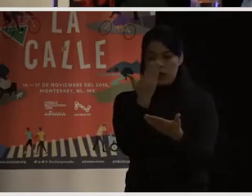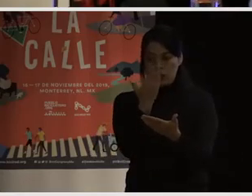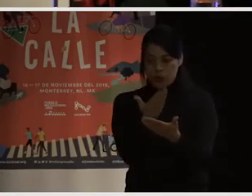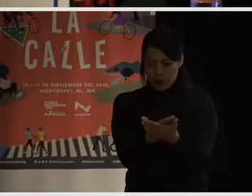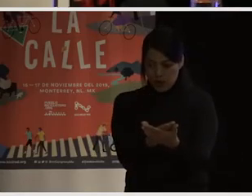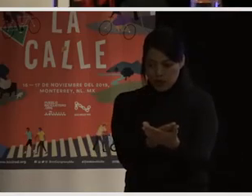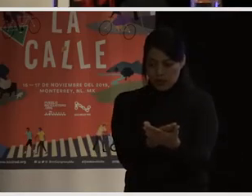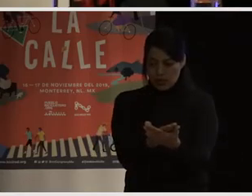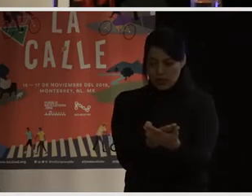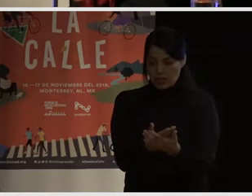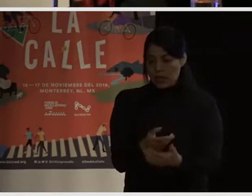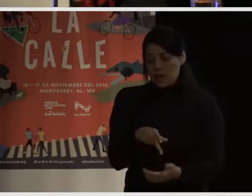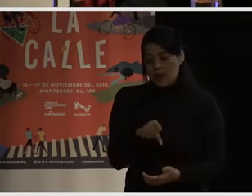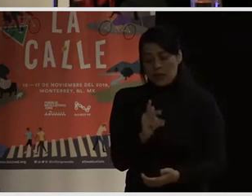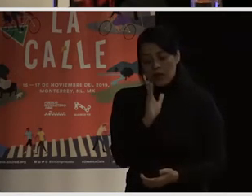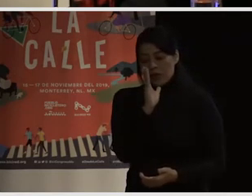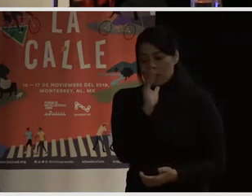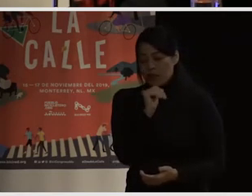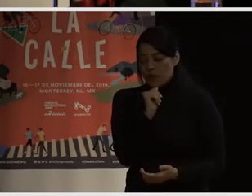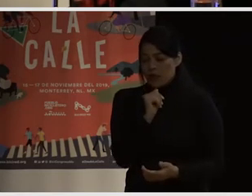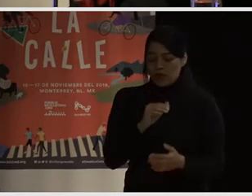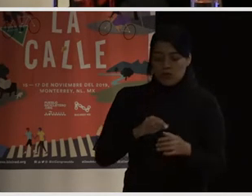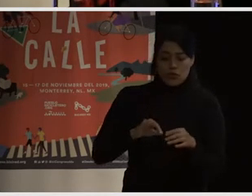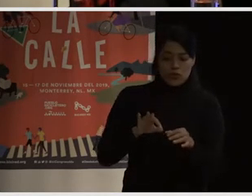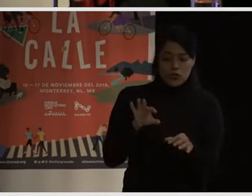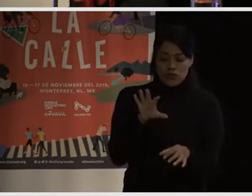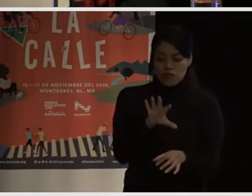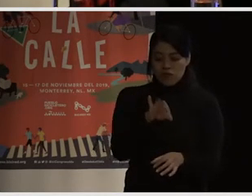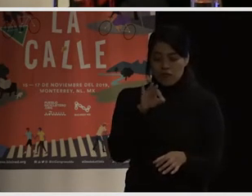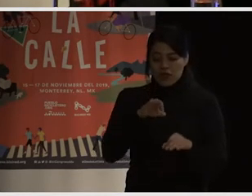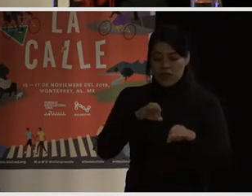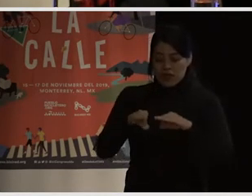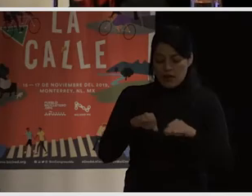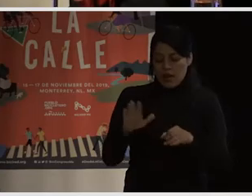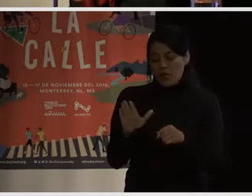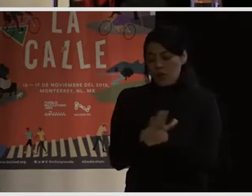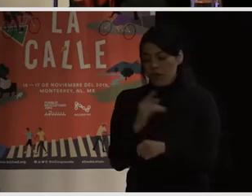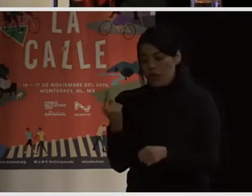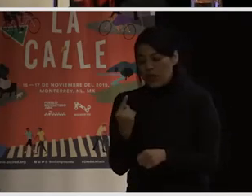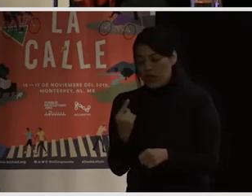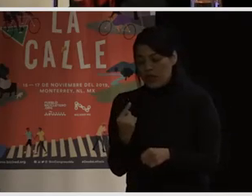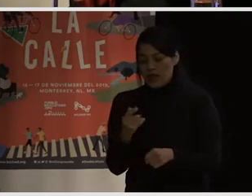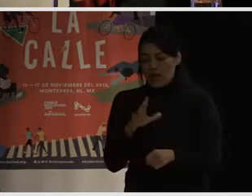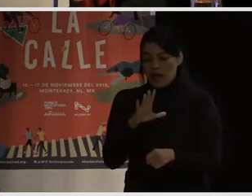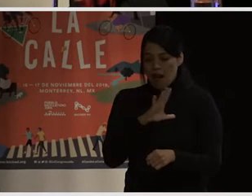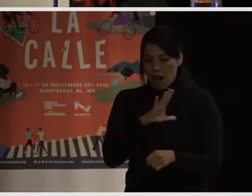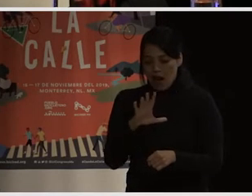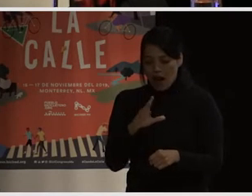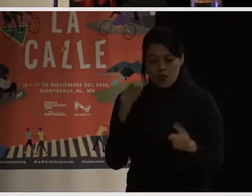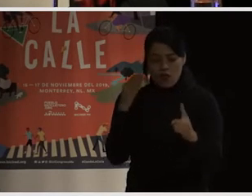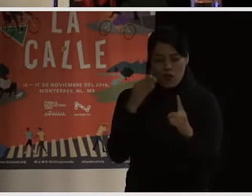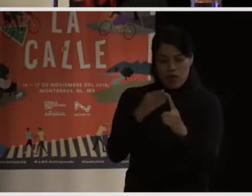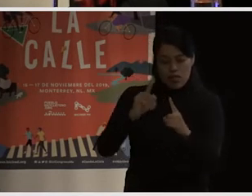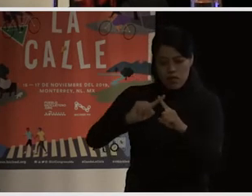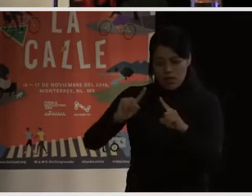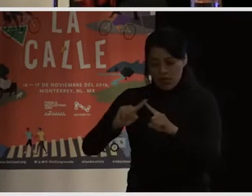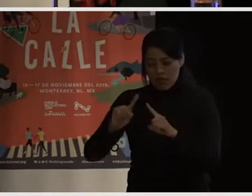que no hemos logrado articular porque ahí si hay una diferencia muy grande de visiones de ciudad